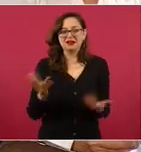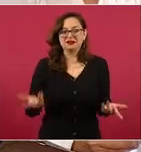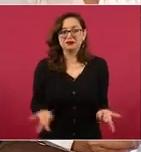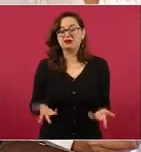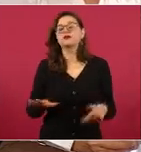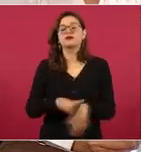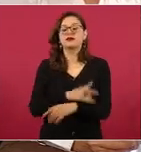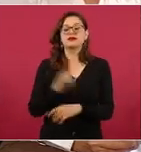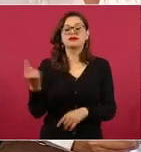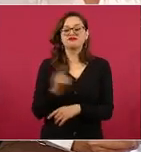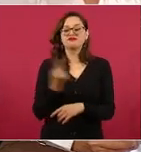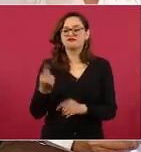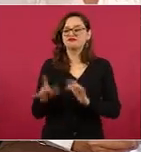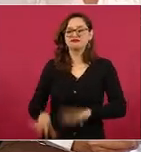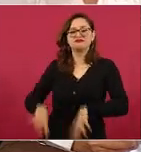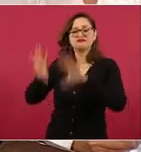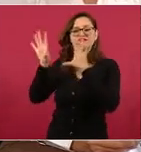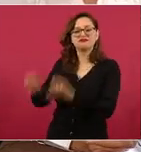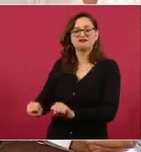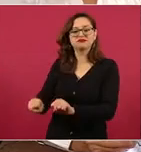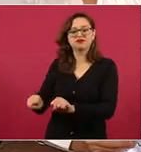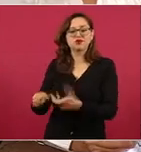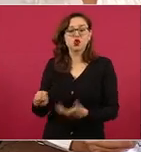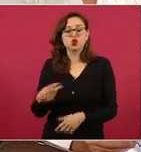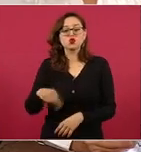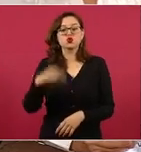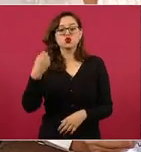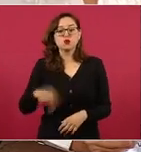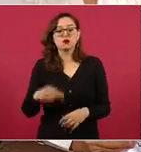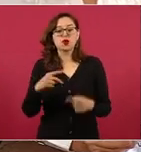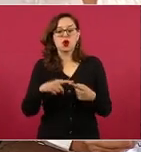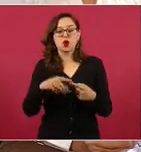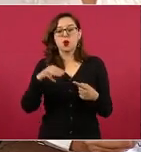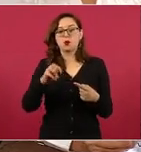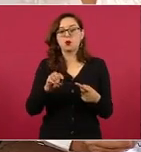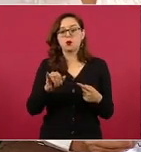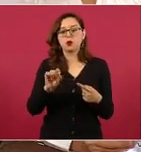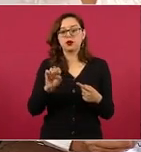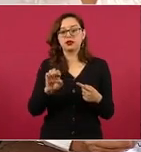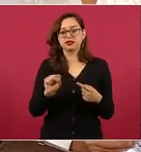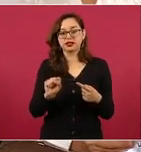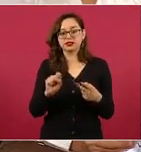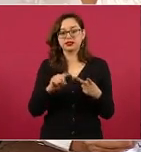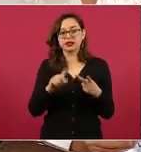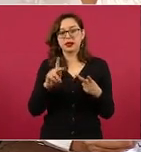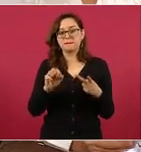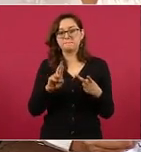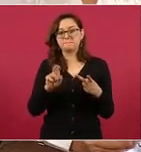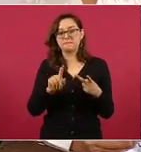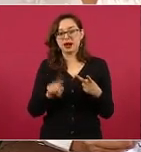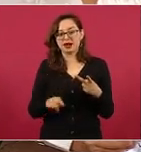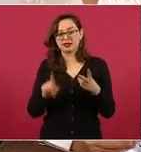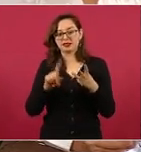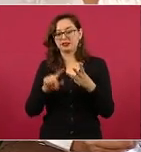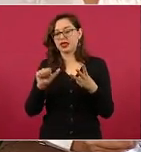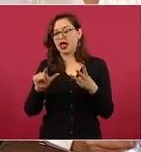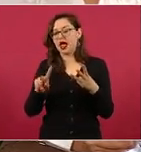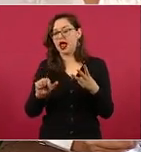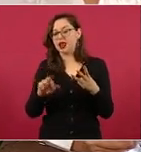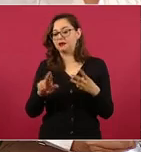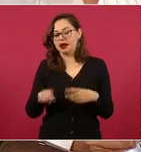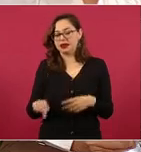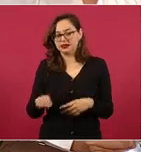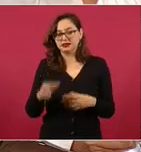el nombre del supuesto homicida es Moisés Pérez Álvarez, o sea, hay una inversión en los